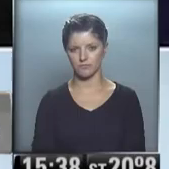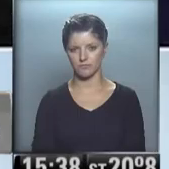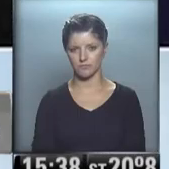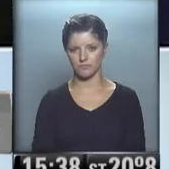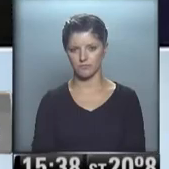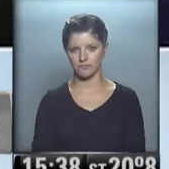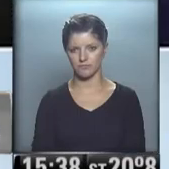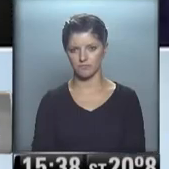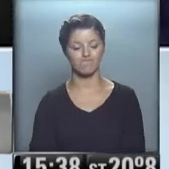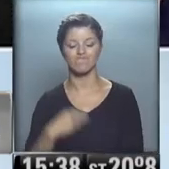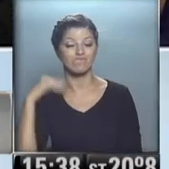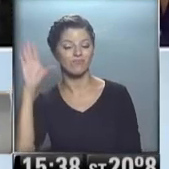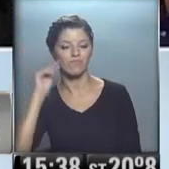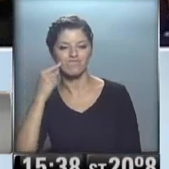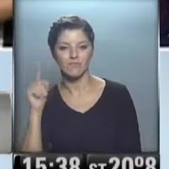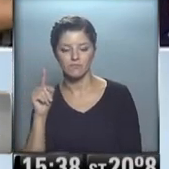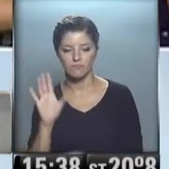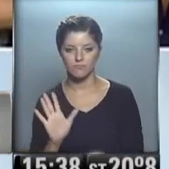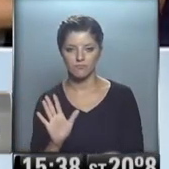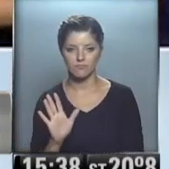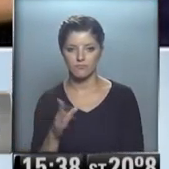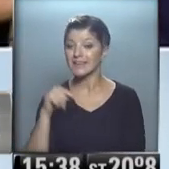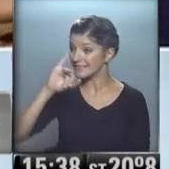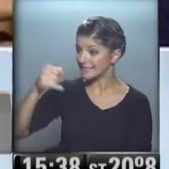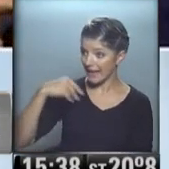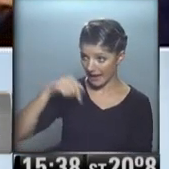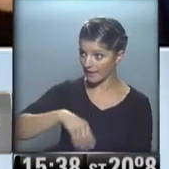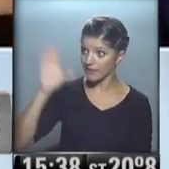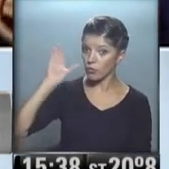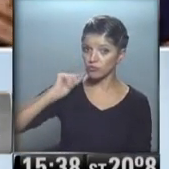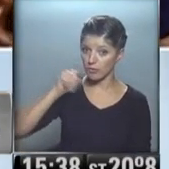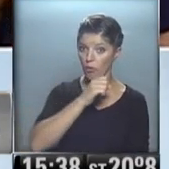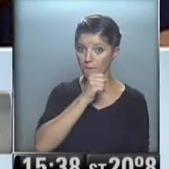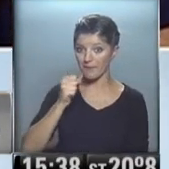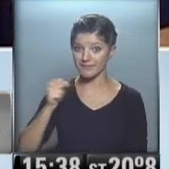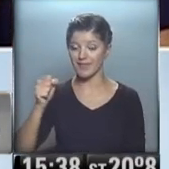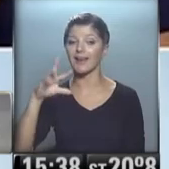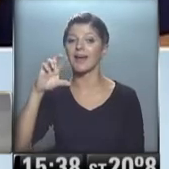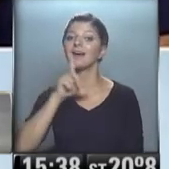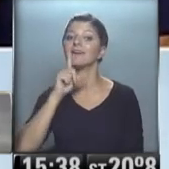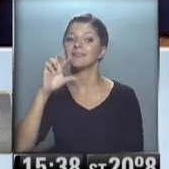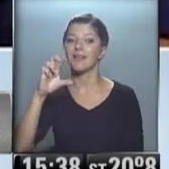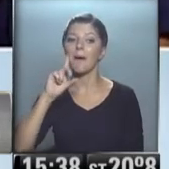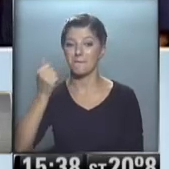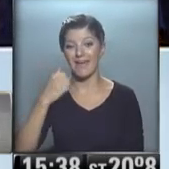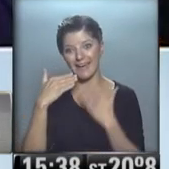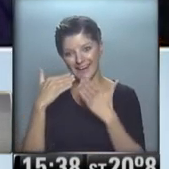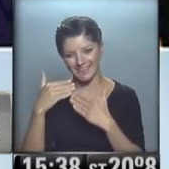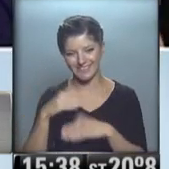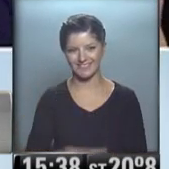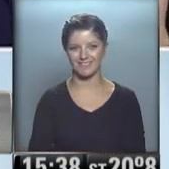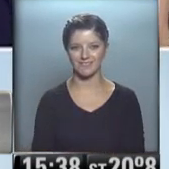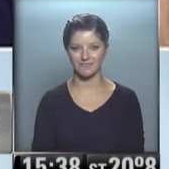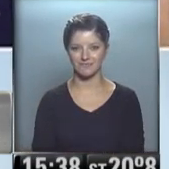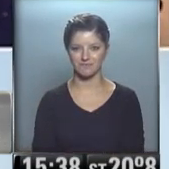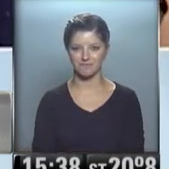No escuché. Sí, te escuchamos, Juan. Pasáselo a Tapia el micrófono, gracias.